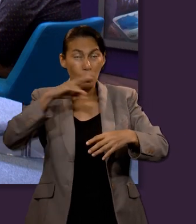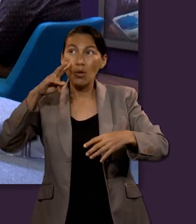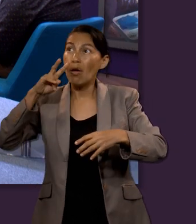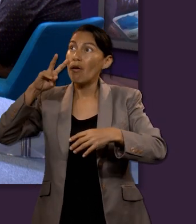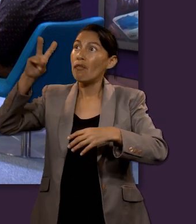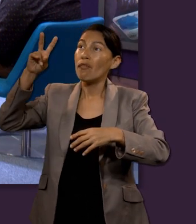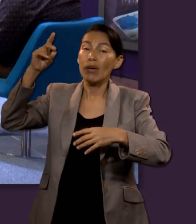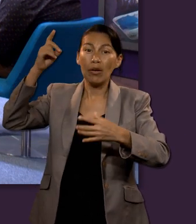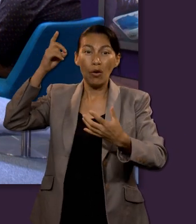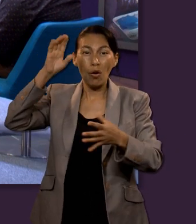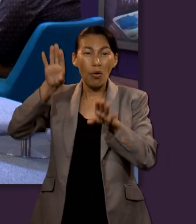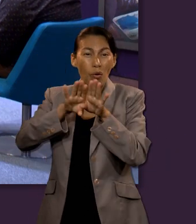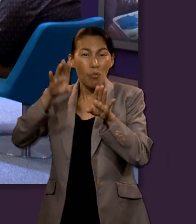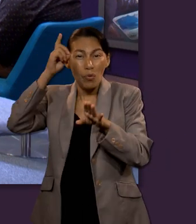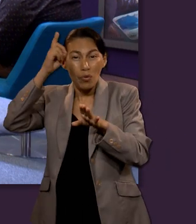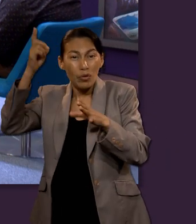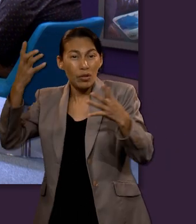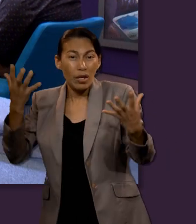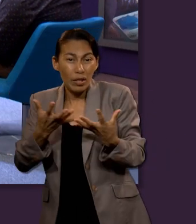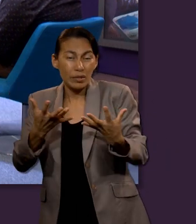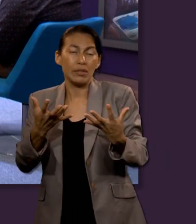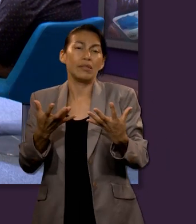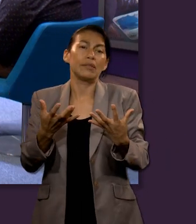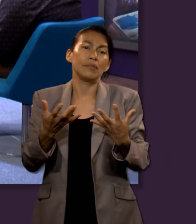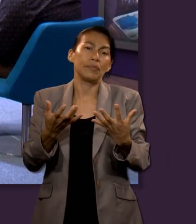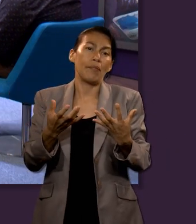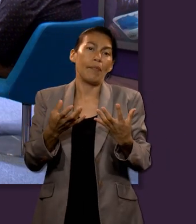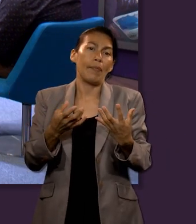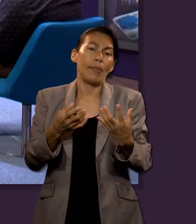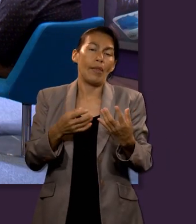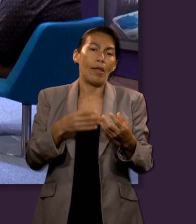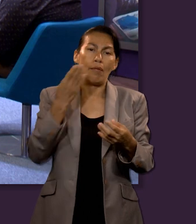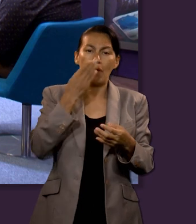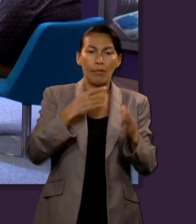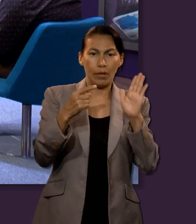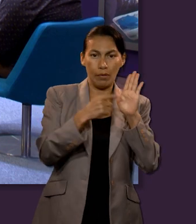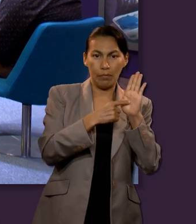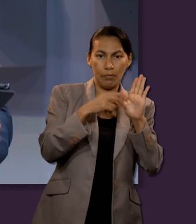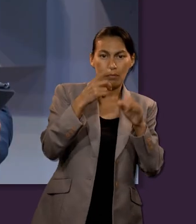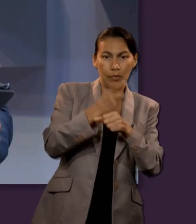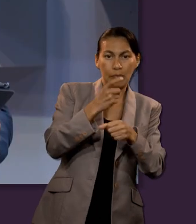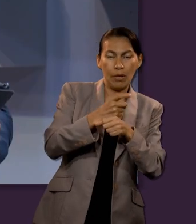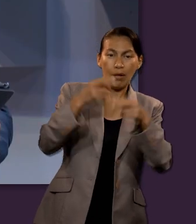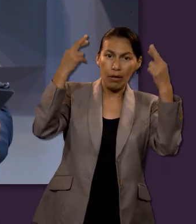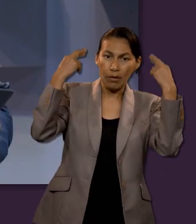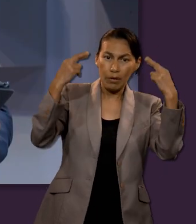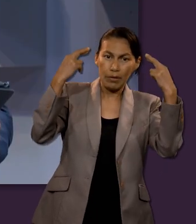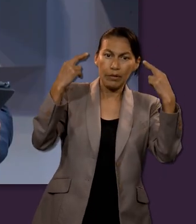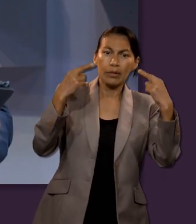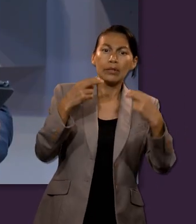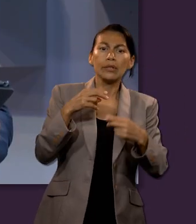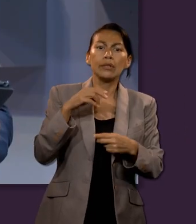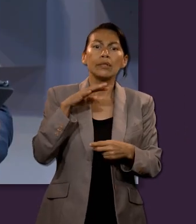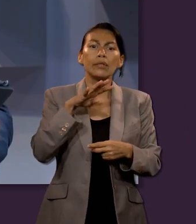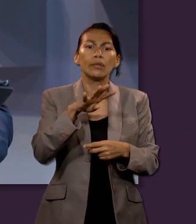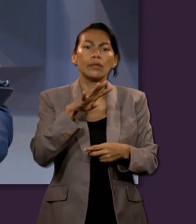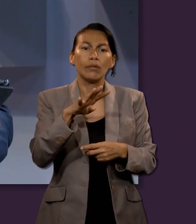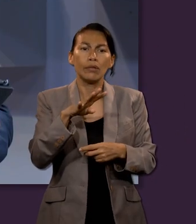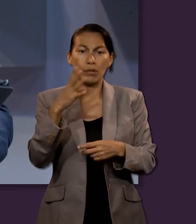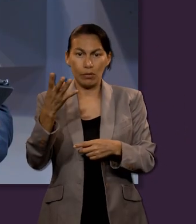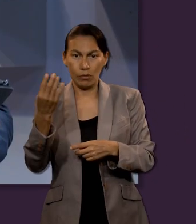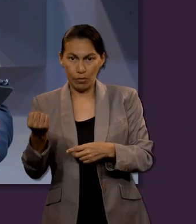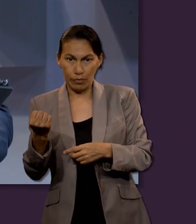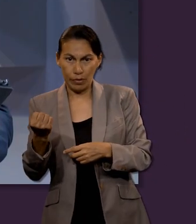entonces de repente elías vino dice primer rey 19-9 vino a él